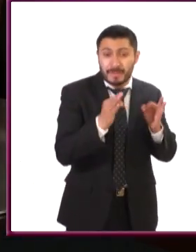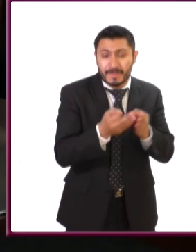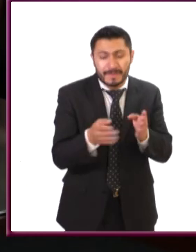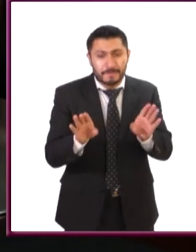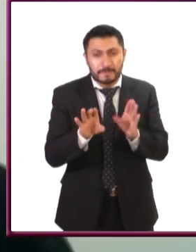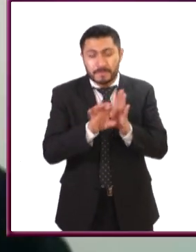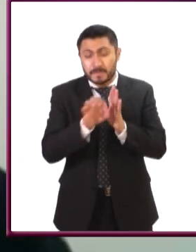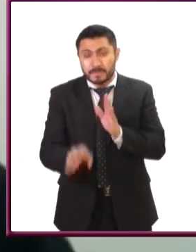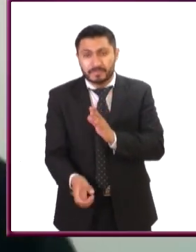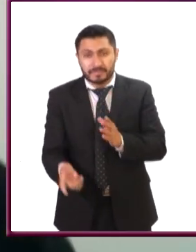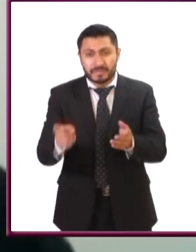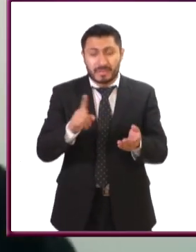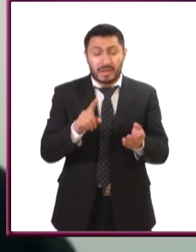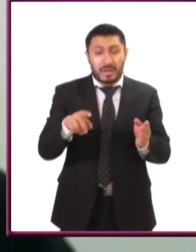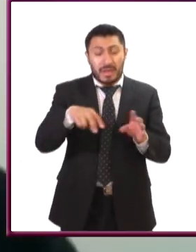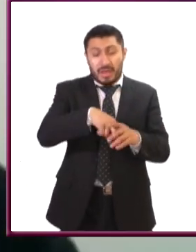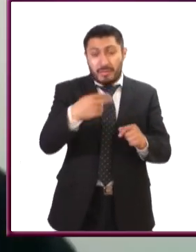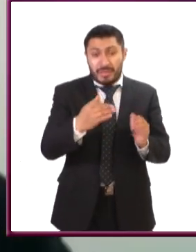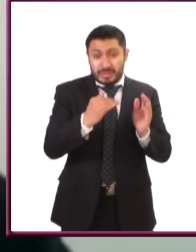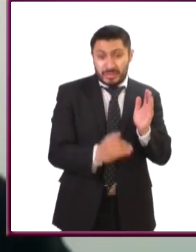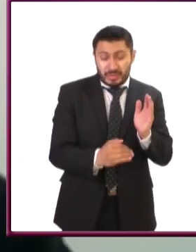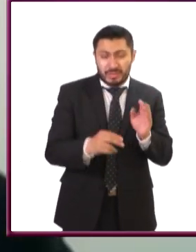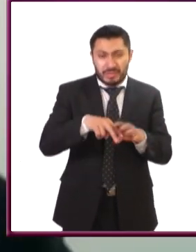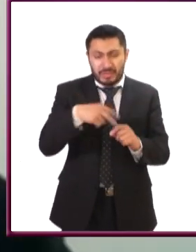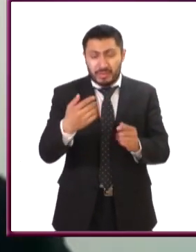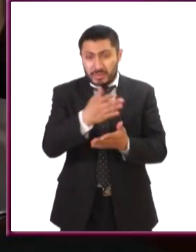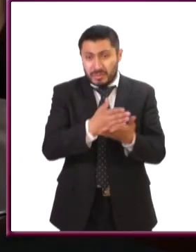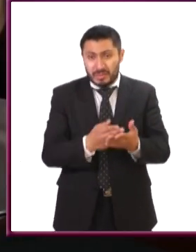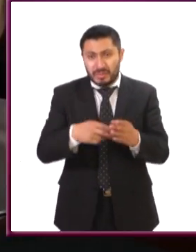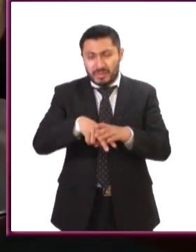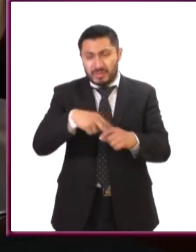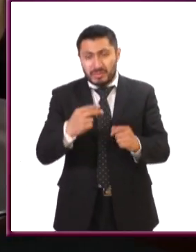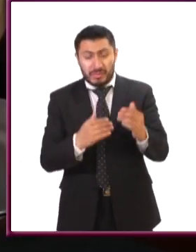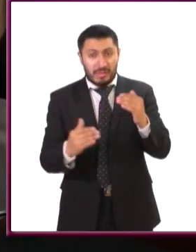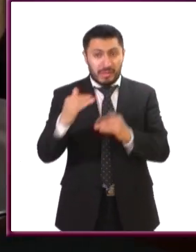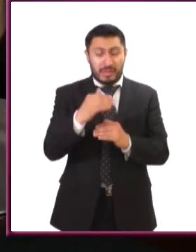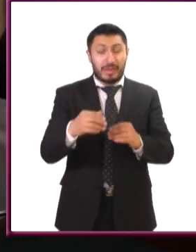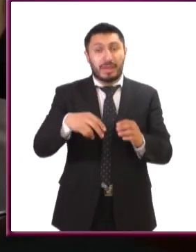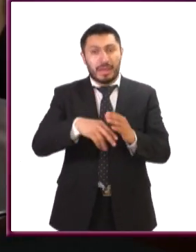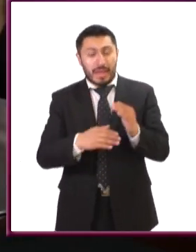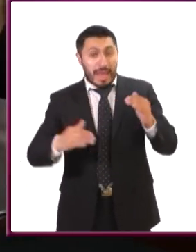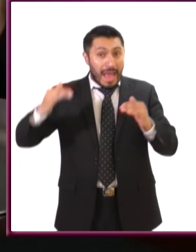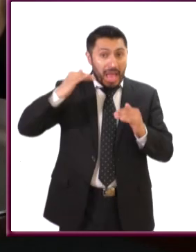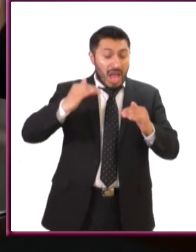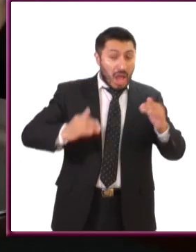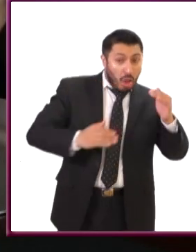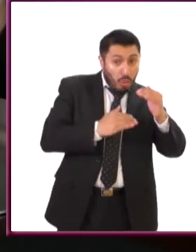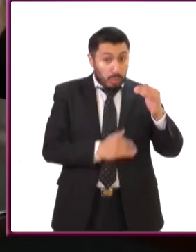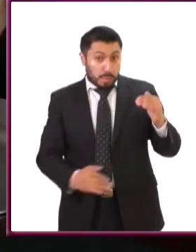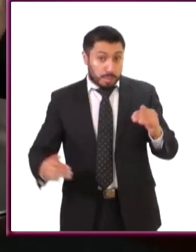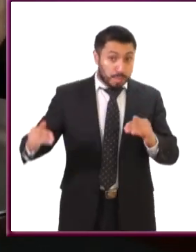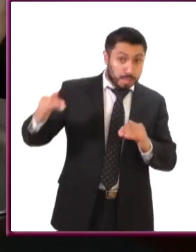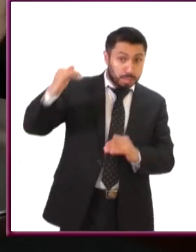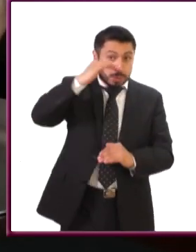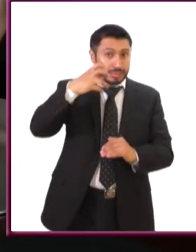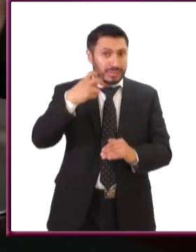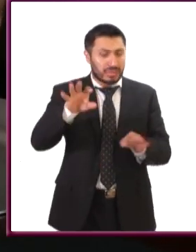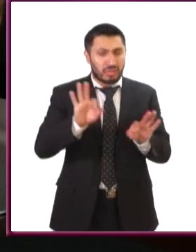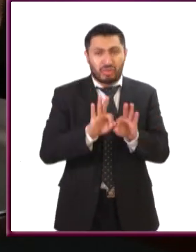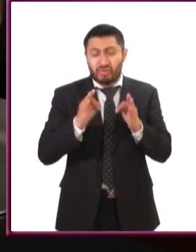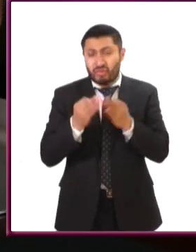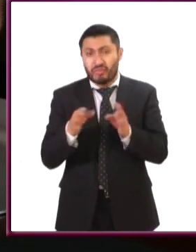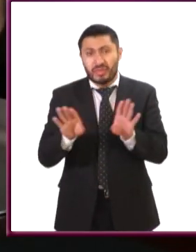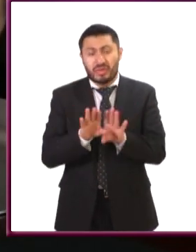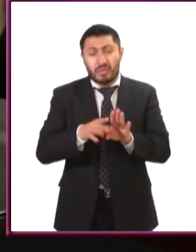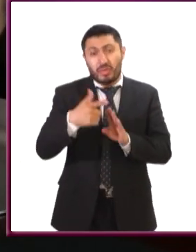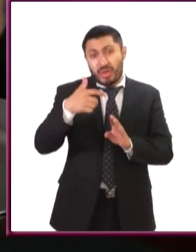de vacío. El vacío se puede catalogar en bajo vacío, vacío intermedio, vacío alto y muy alto vacío.